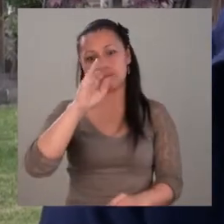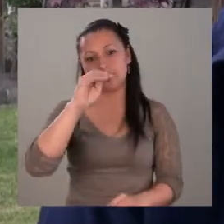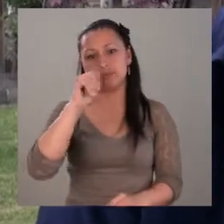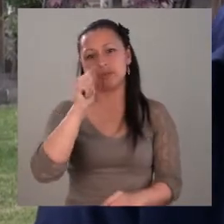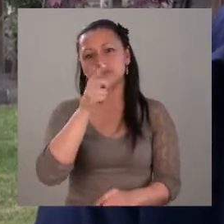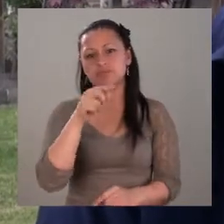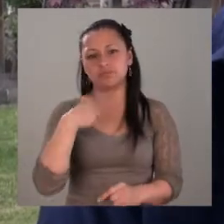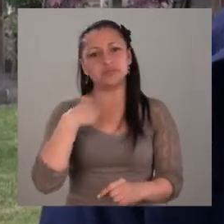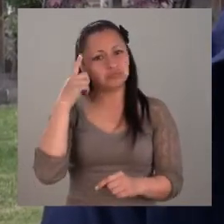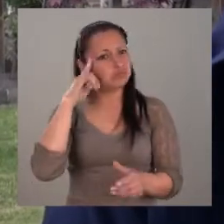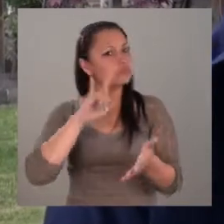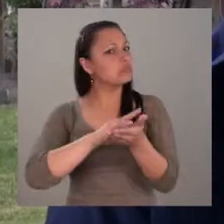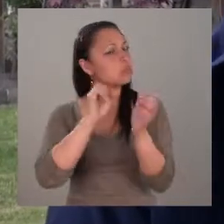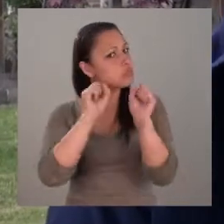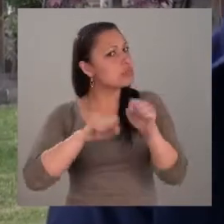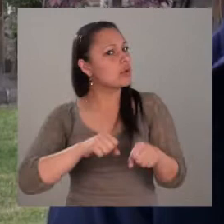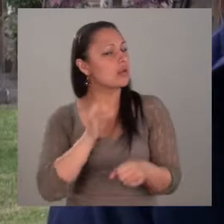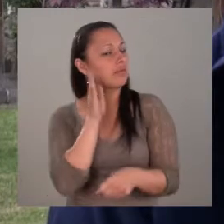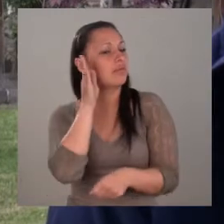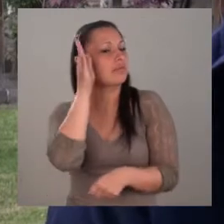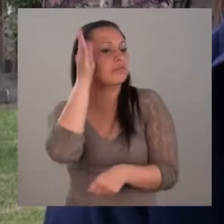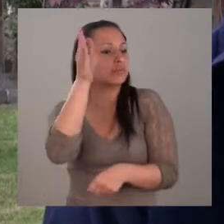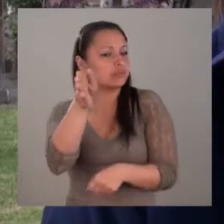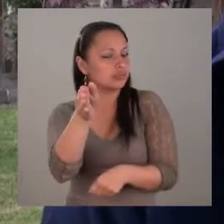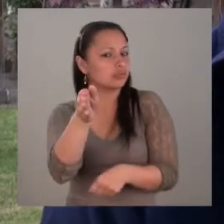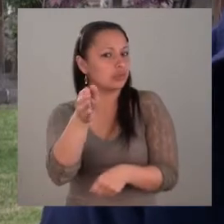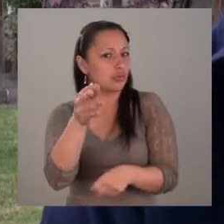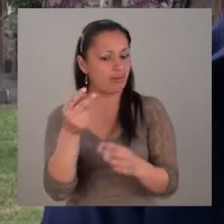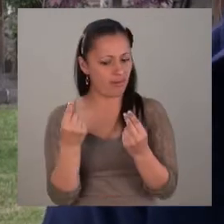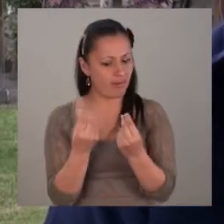víctimas, yo tengo esperanza de que